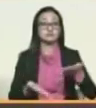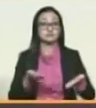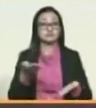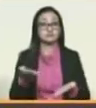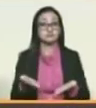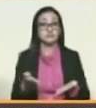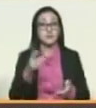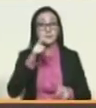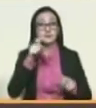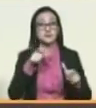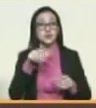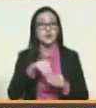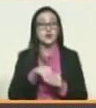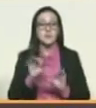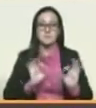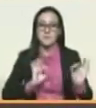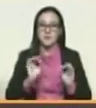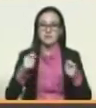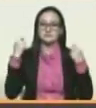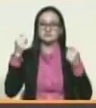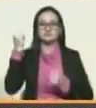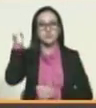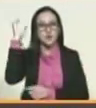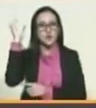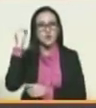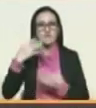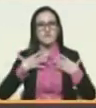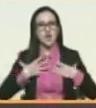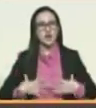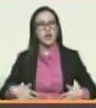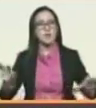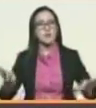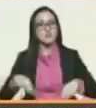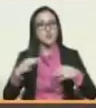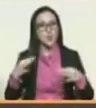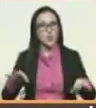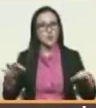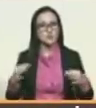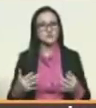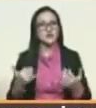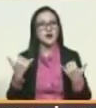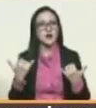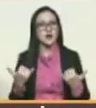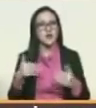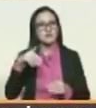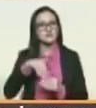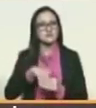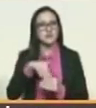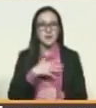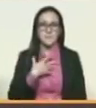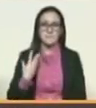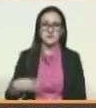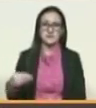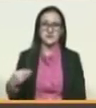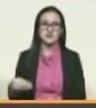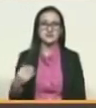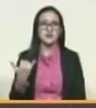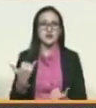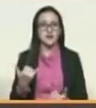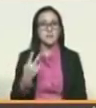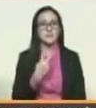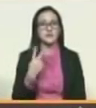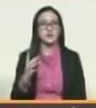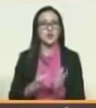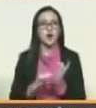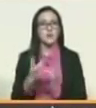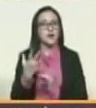preparen afiches, pendones, franelas, música, porque vamos a un evento electoral presidencial este 22 de abril,